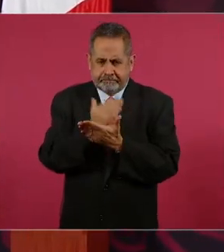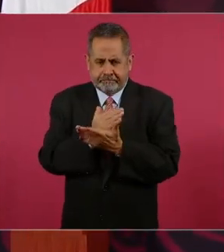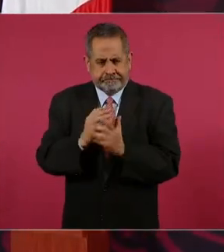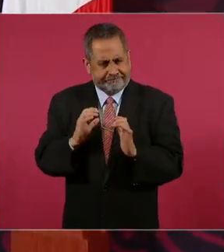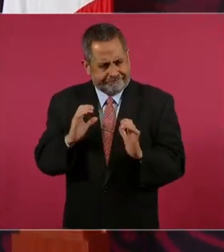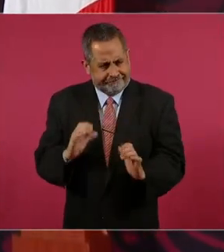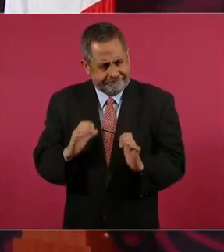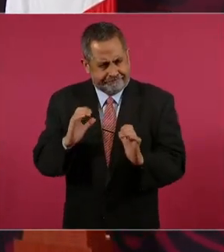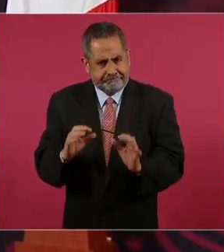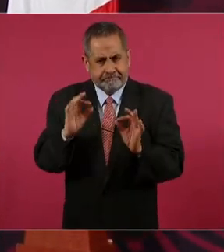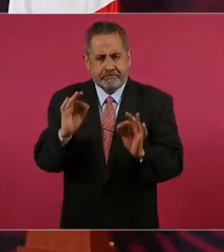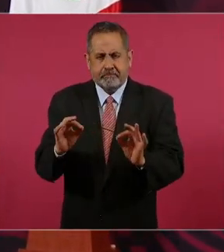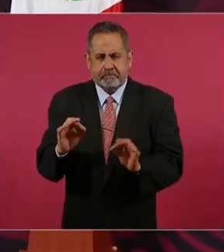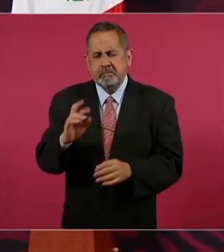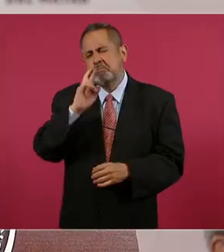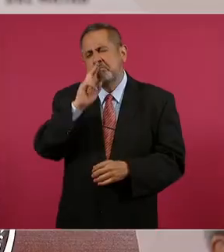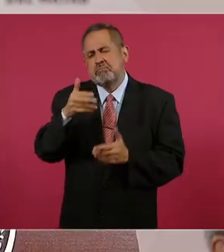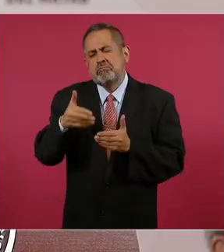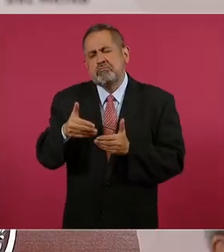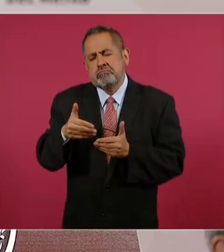es mejor que nos lleve